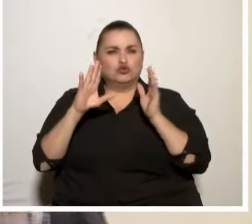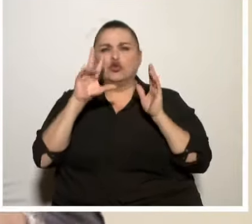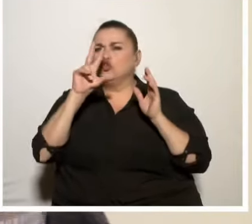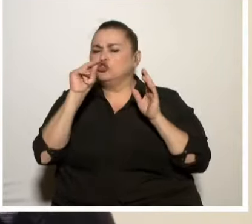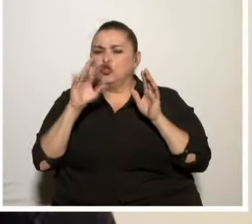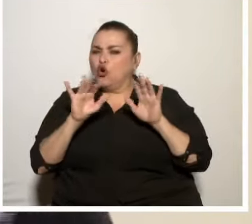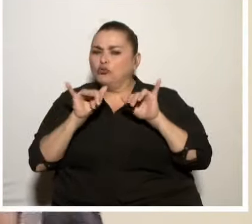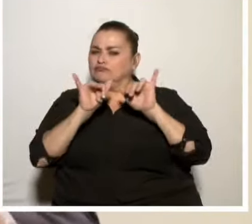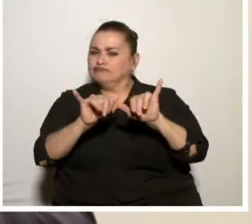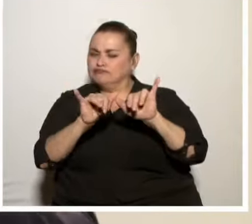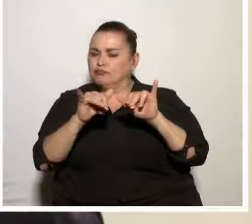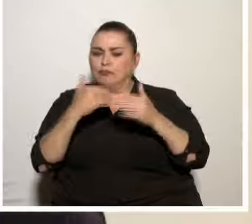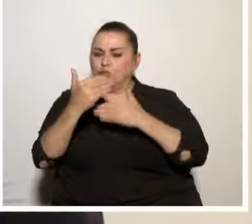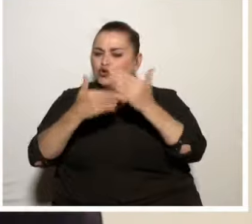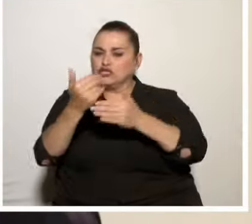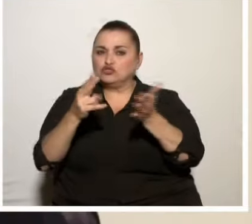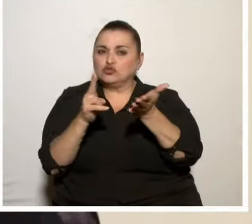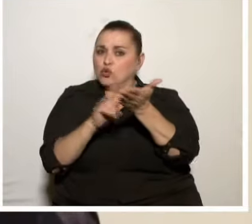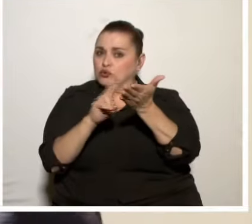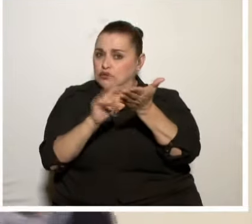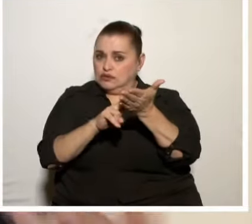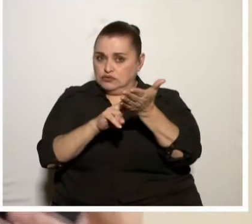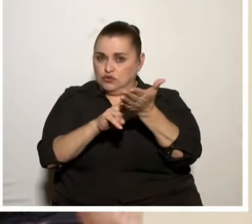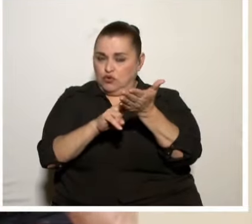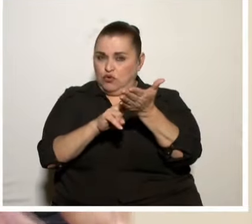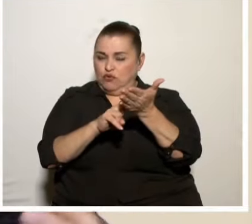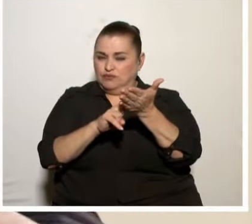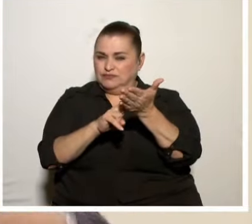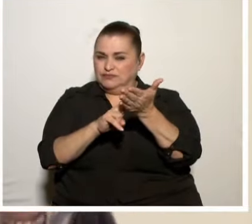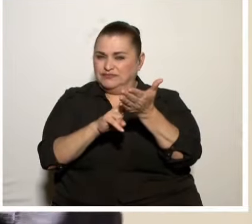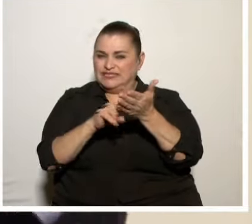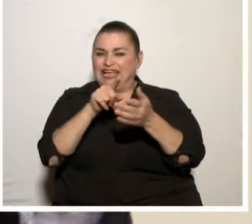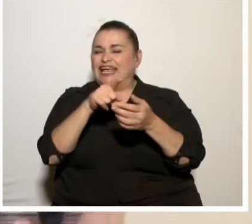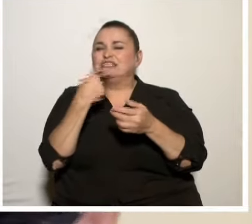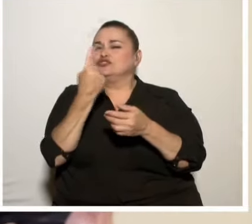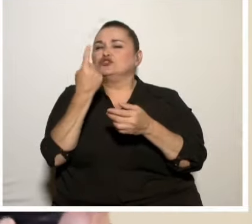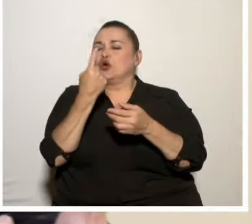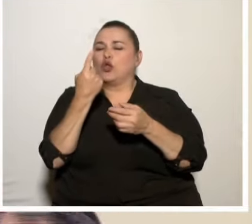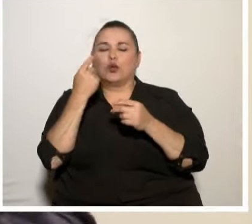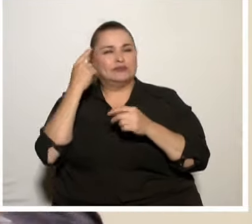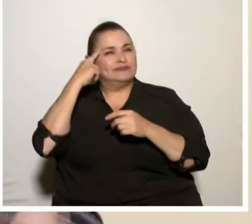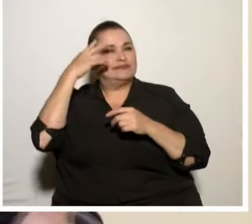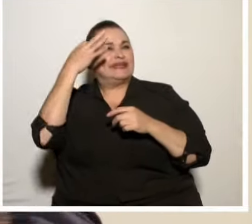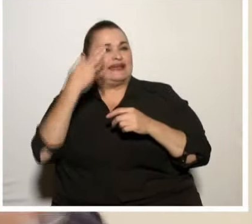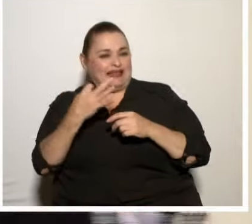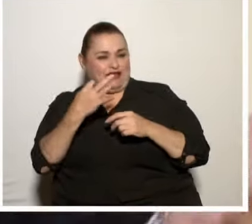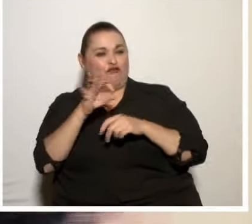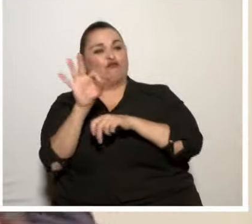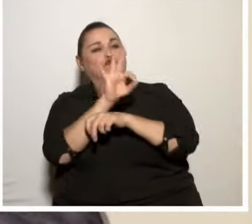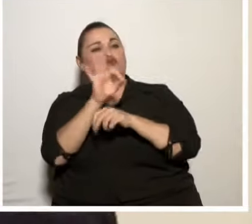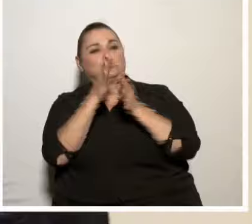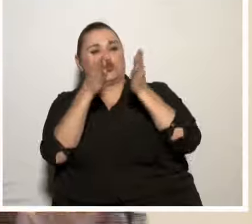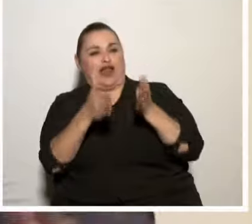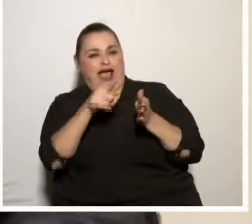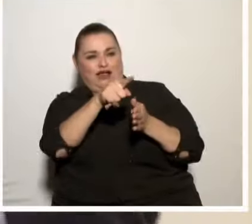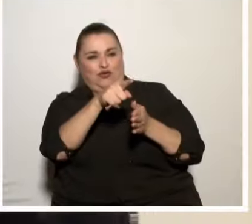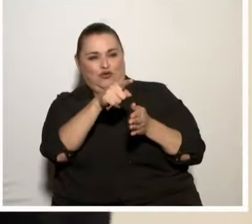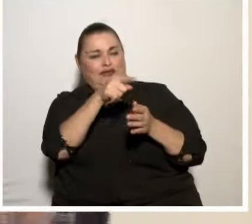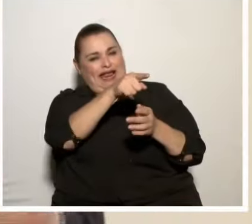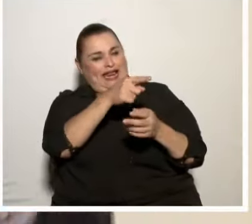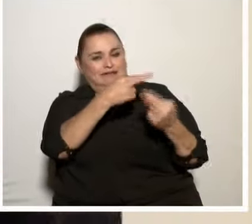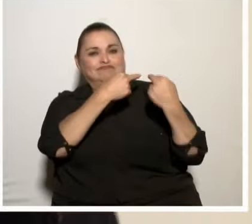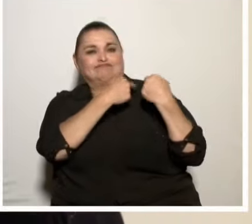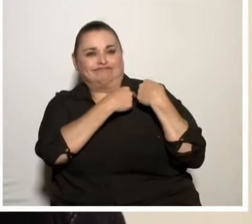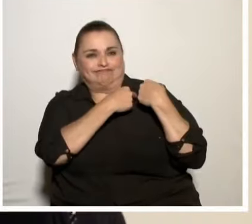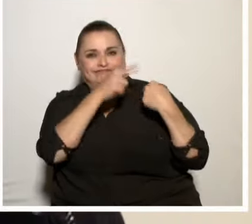estén los procesos de contratación supeditados a la subjetividad de un funcionario X, ya sea de un mando medio